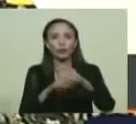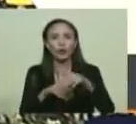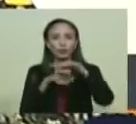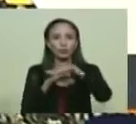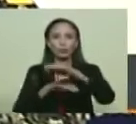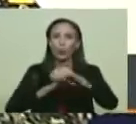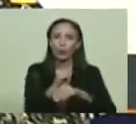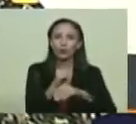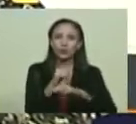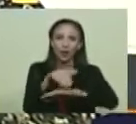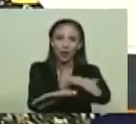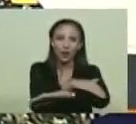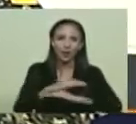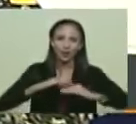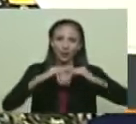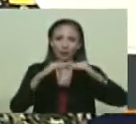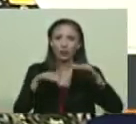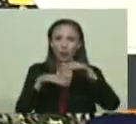alcabala, yo me paro.